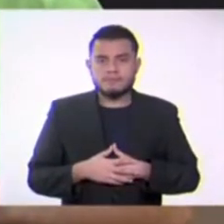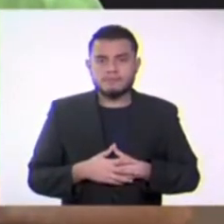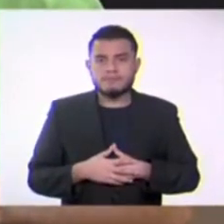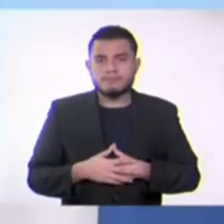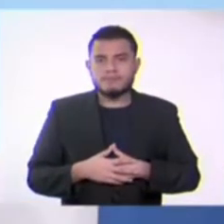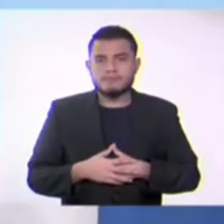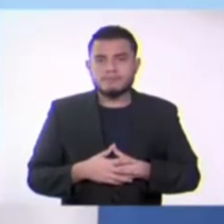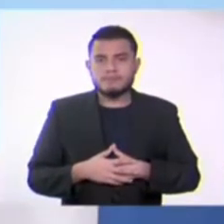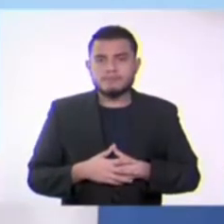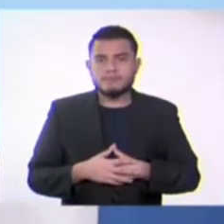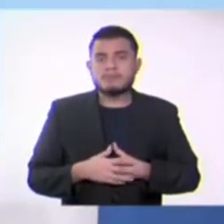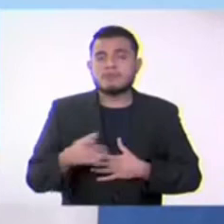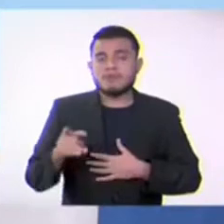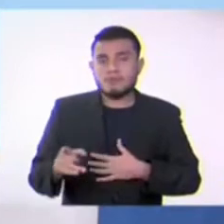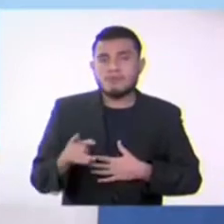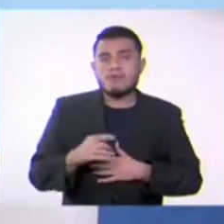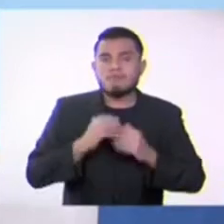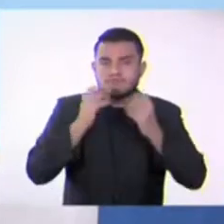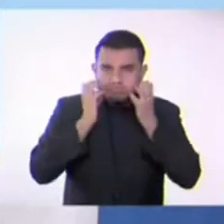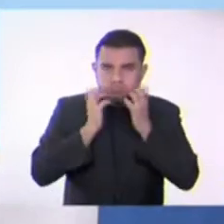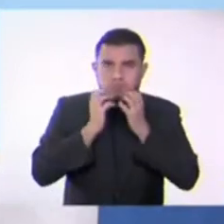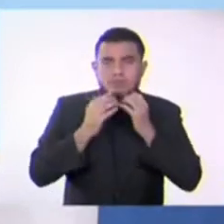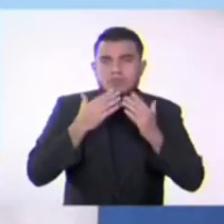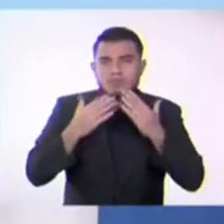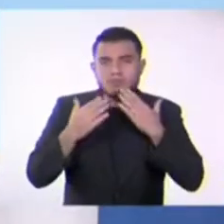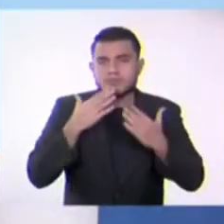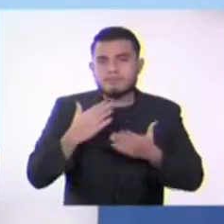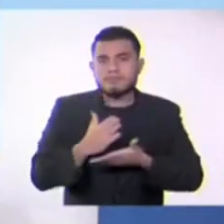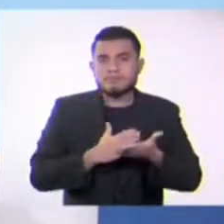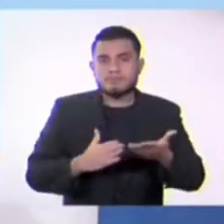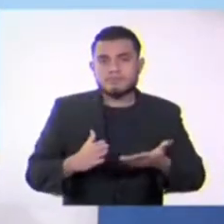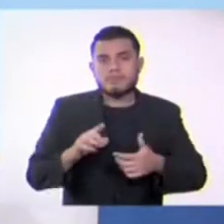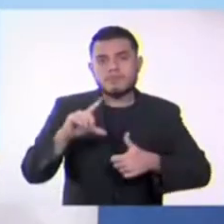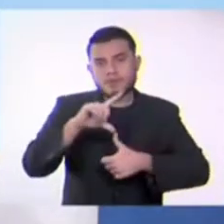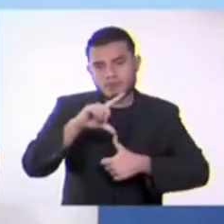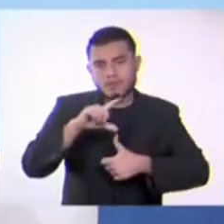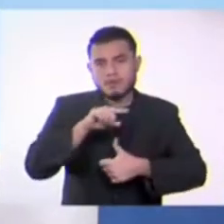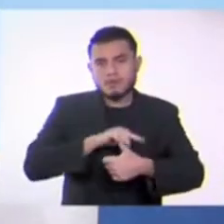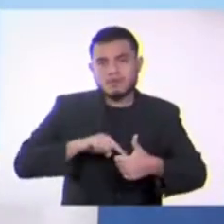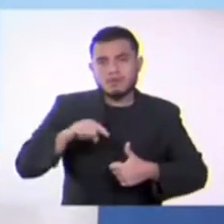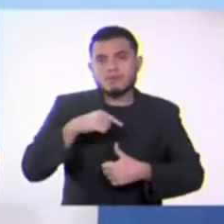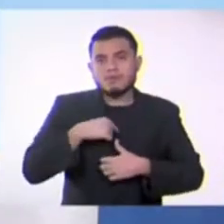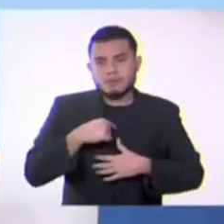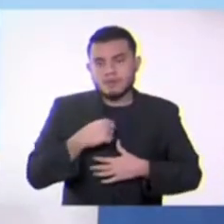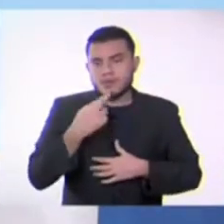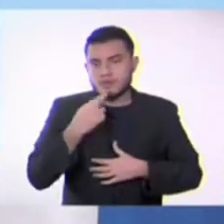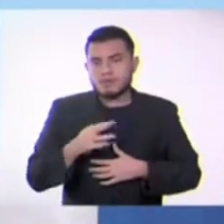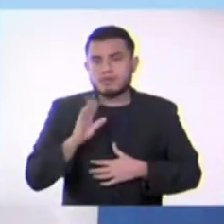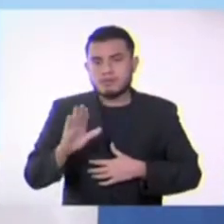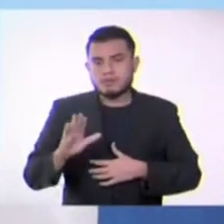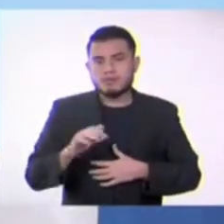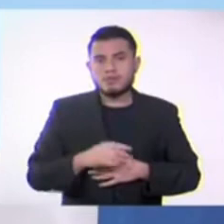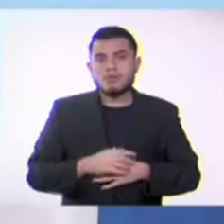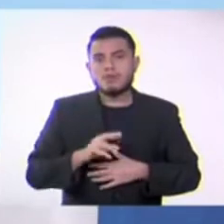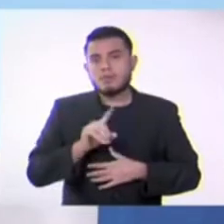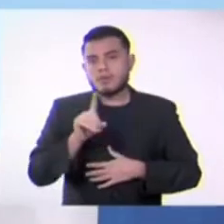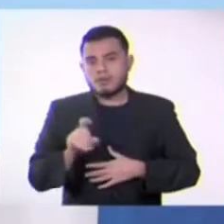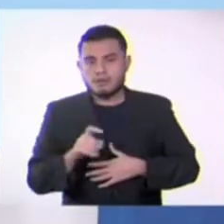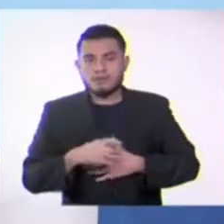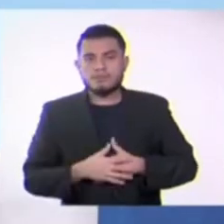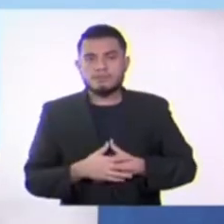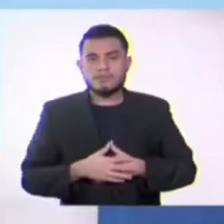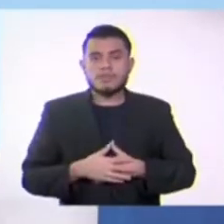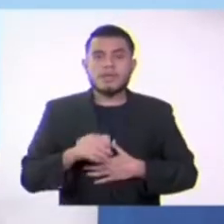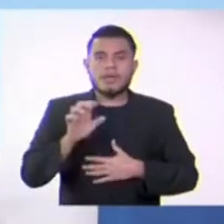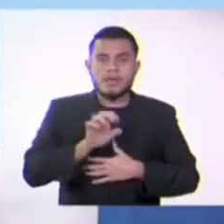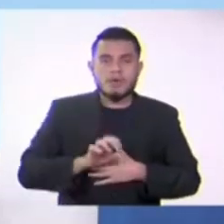Bueno, como Federico mencionó la parte de América Latina, quizás voy a responder la segunda parte de su pregunta, Edward, y es sobre en